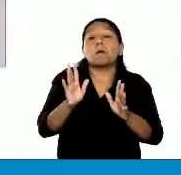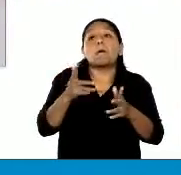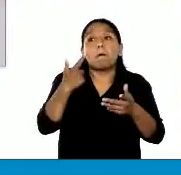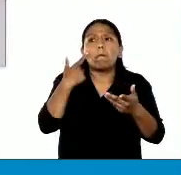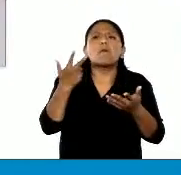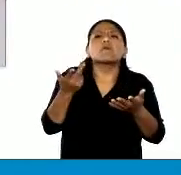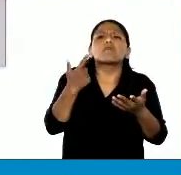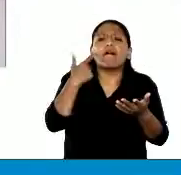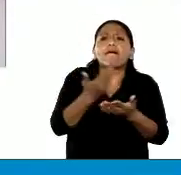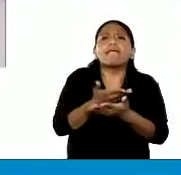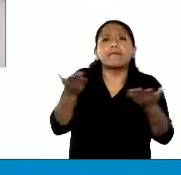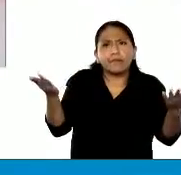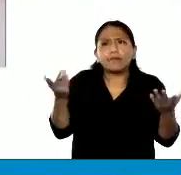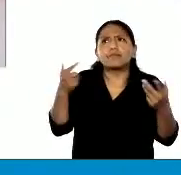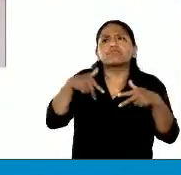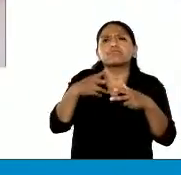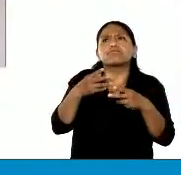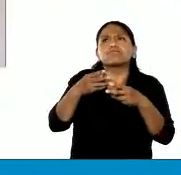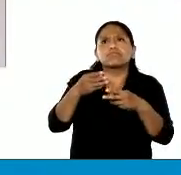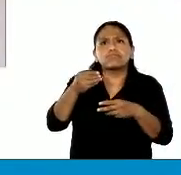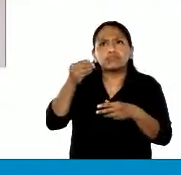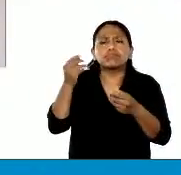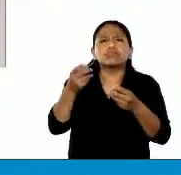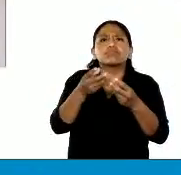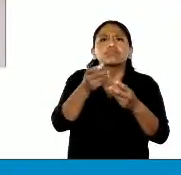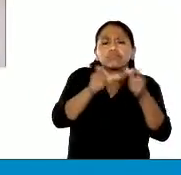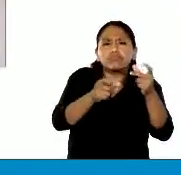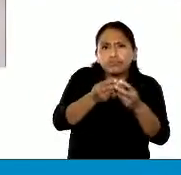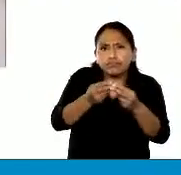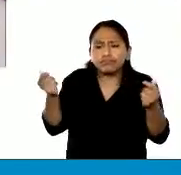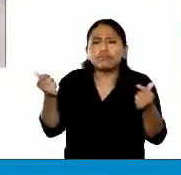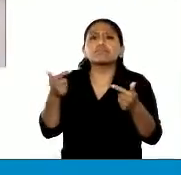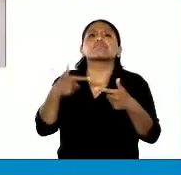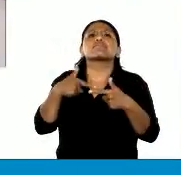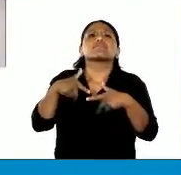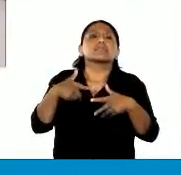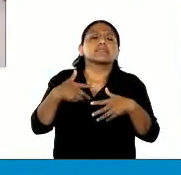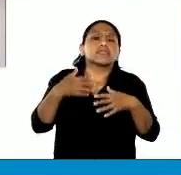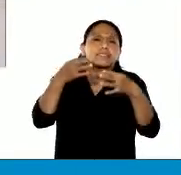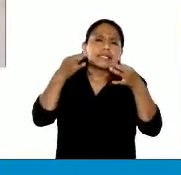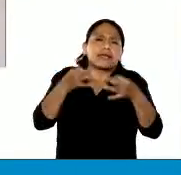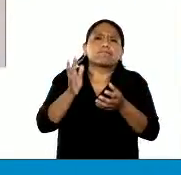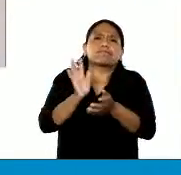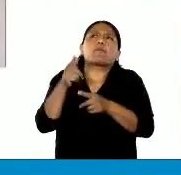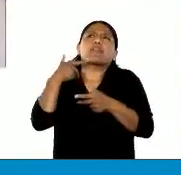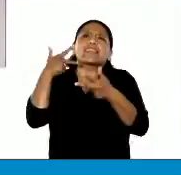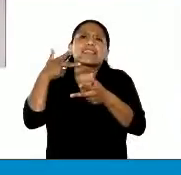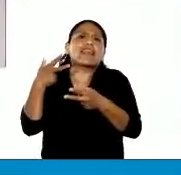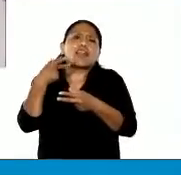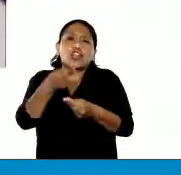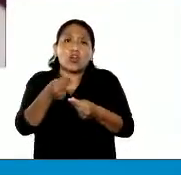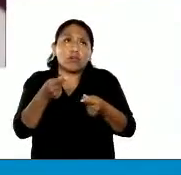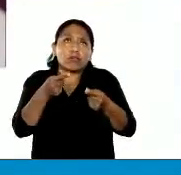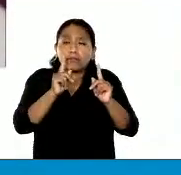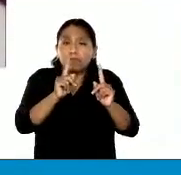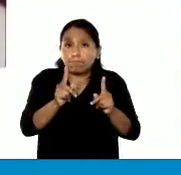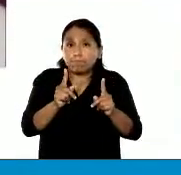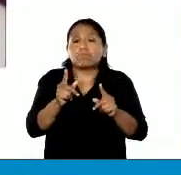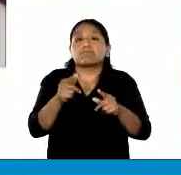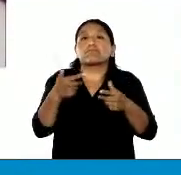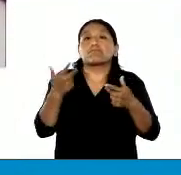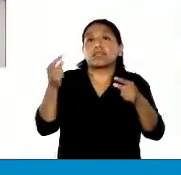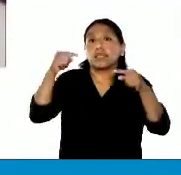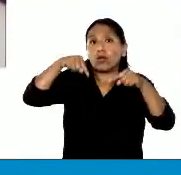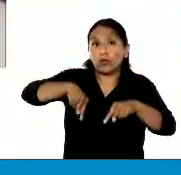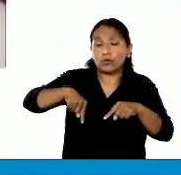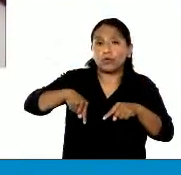como ya se mencionó aquí, el número de desaparecidos en lo que es una actitud completamente negacionista, que sostienen todavía, lamentablemente, al día de